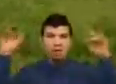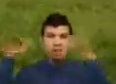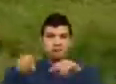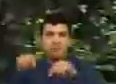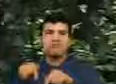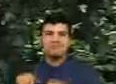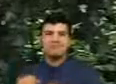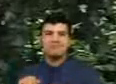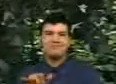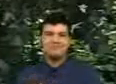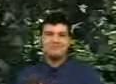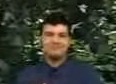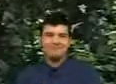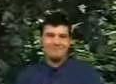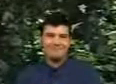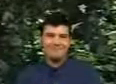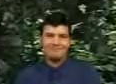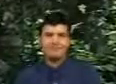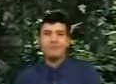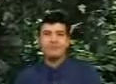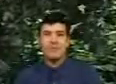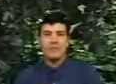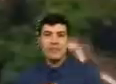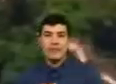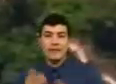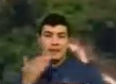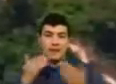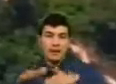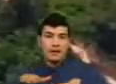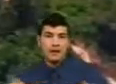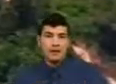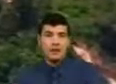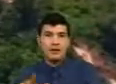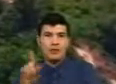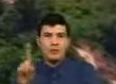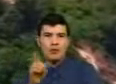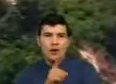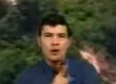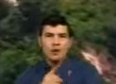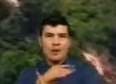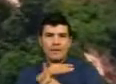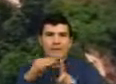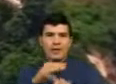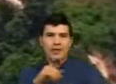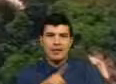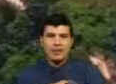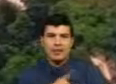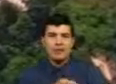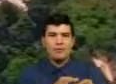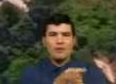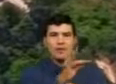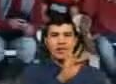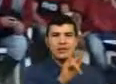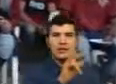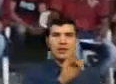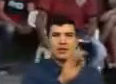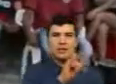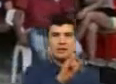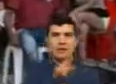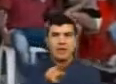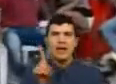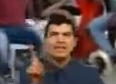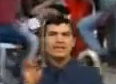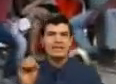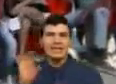efectivamente para allá. La vereda de Caño Indio se encuentra ubicada a una hora y media del municipio de Tibú. Allí mismo se encuentran unas